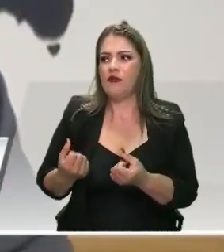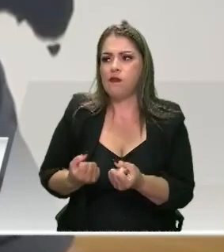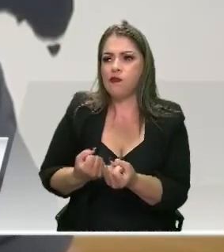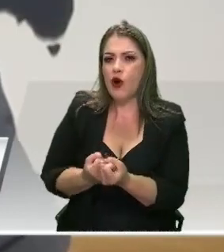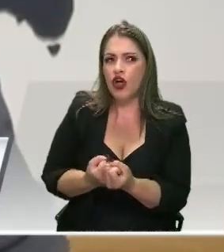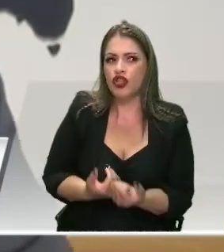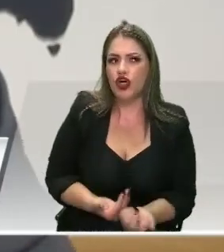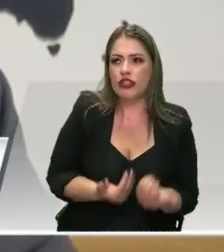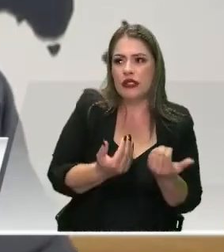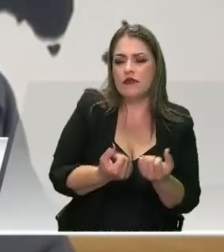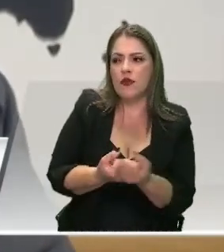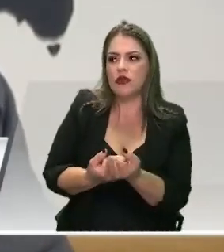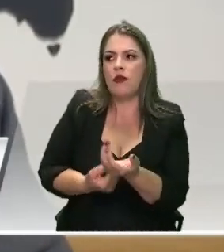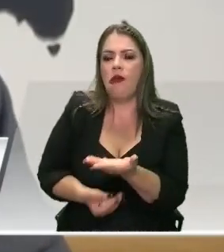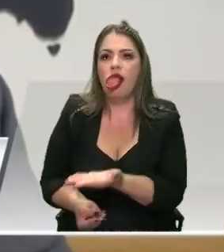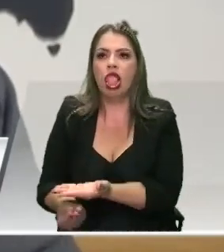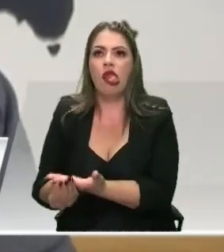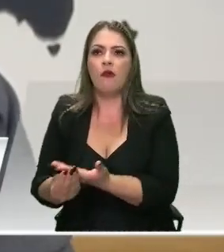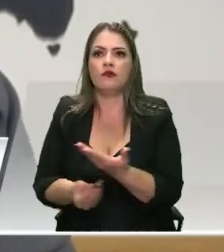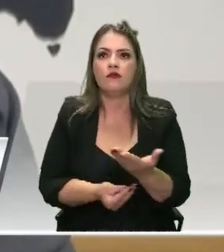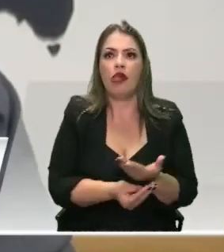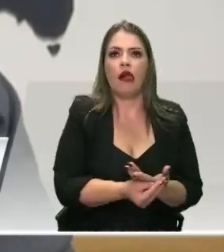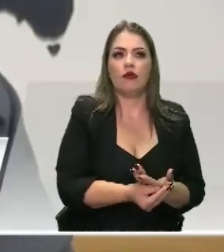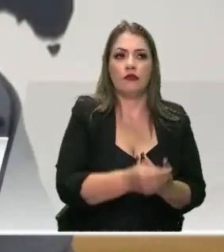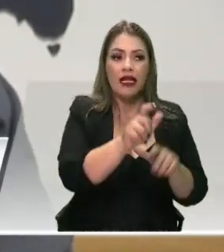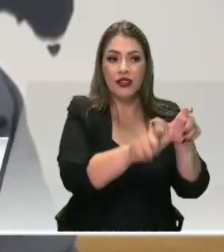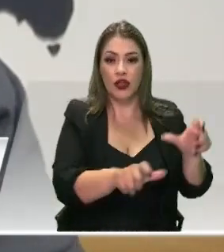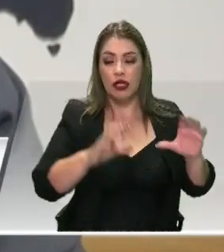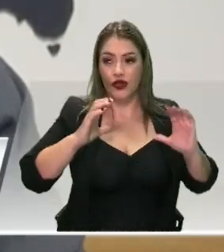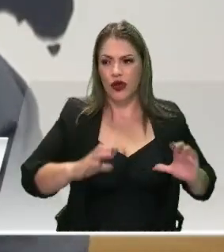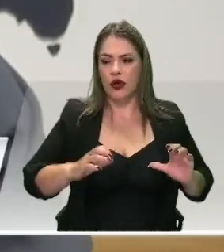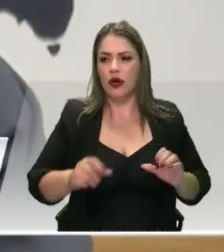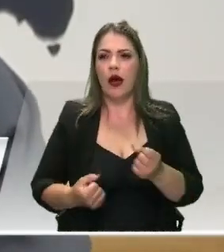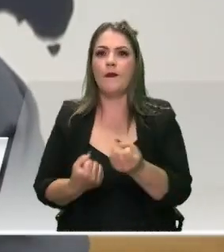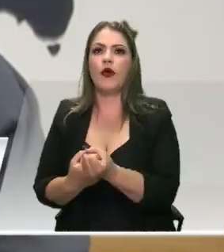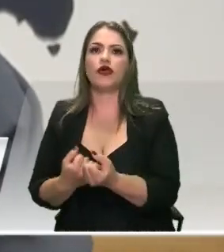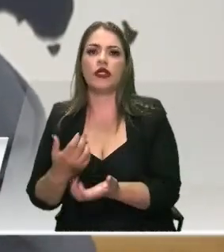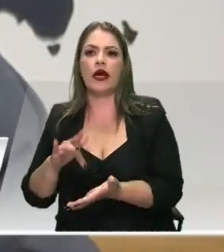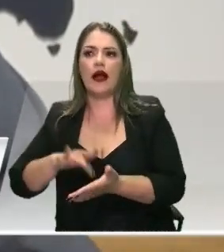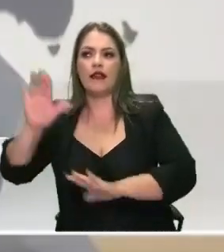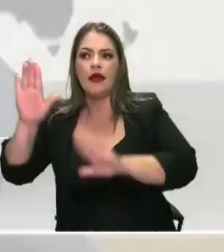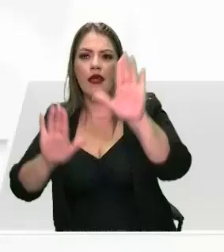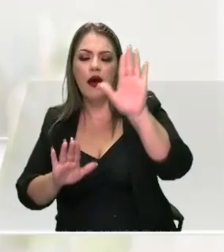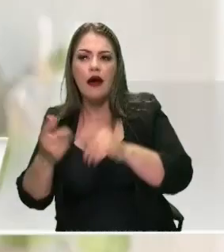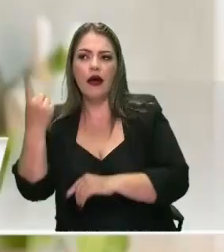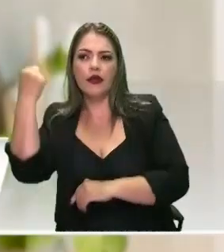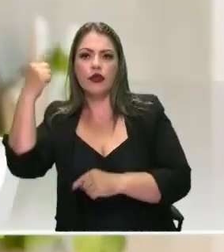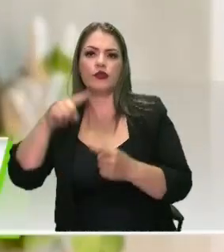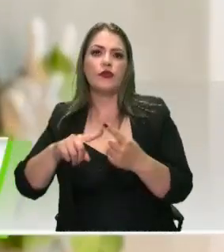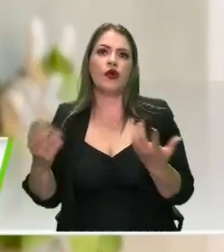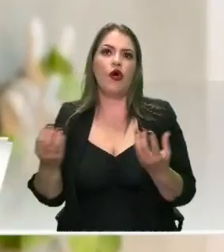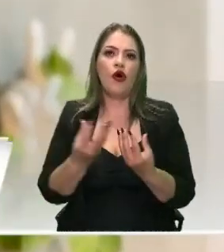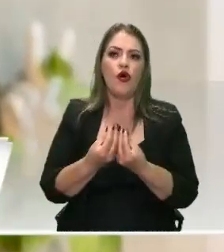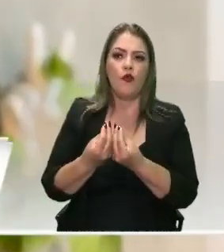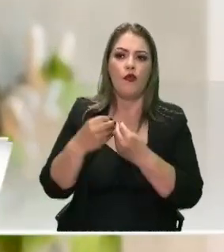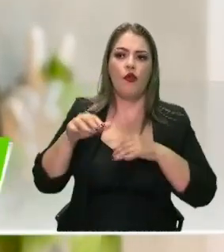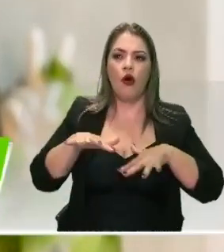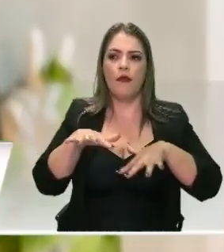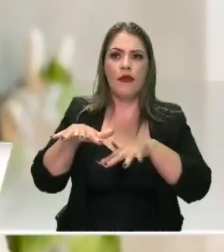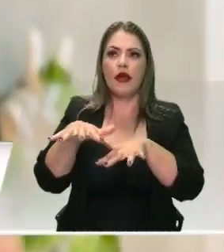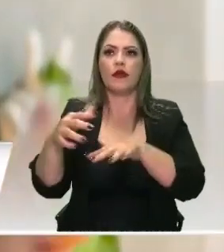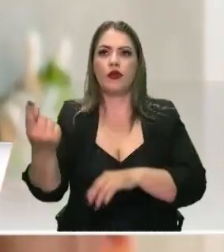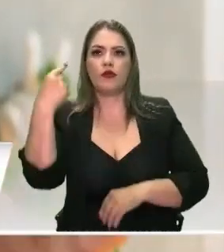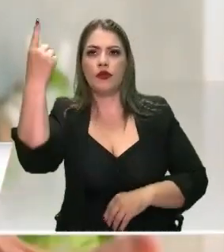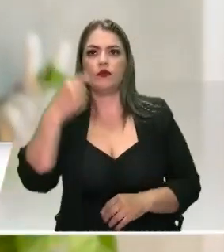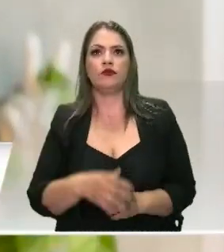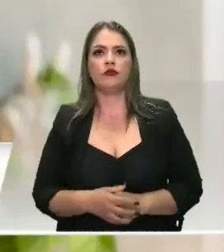beneficio no del ciudadano común y a pie, sino de candidatos o movimientos políticos. Creo que es un debate sano que